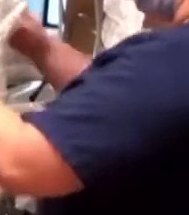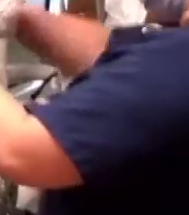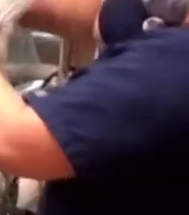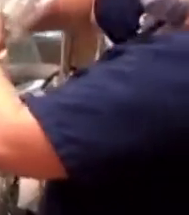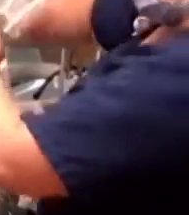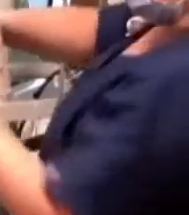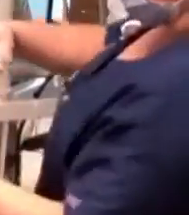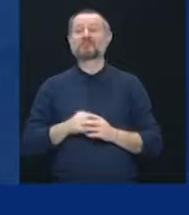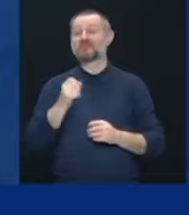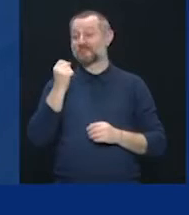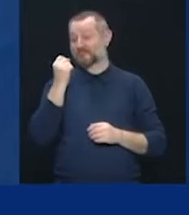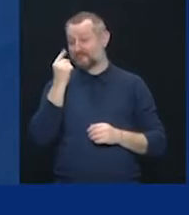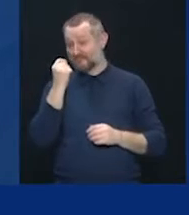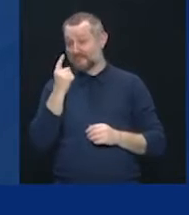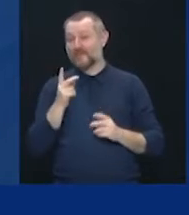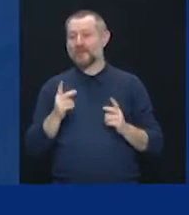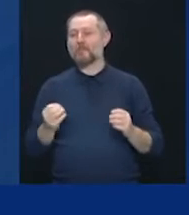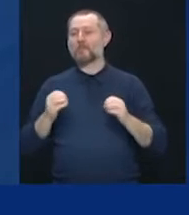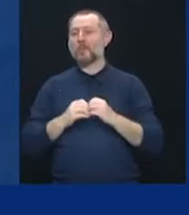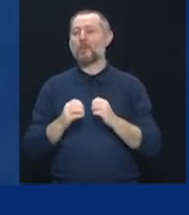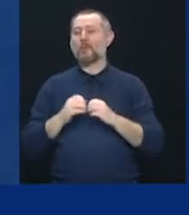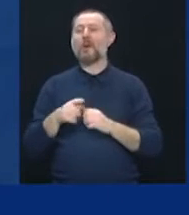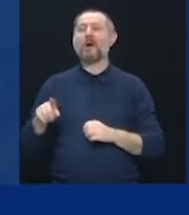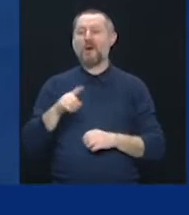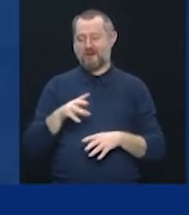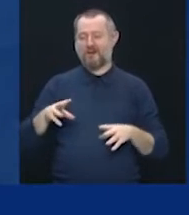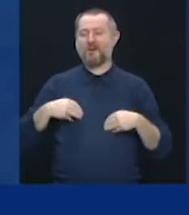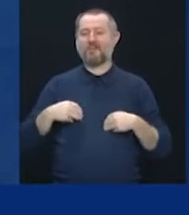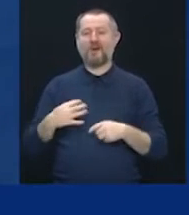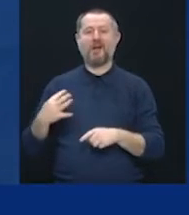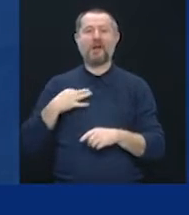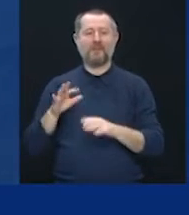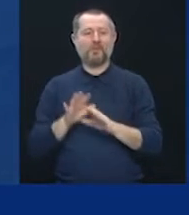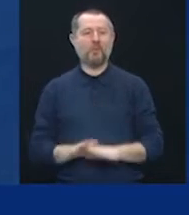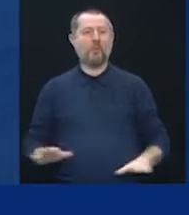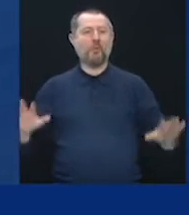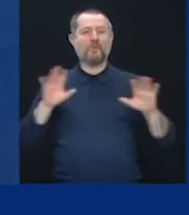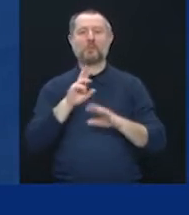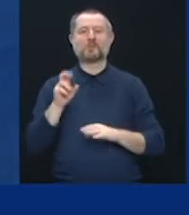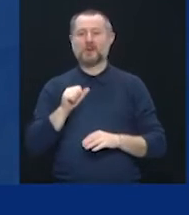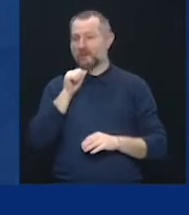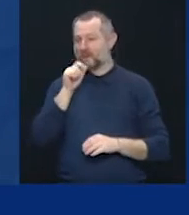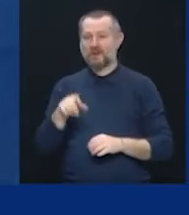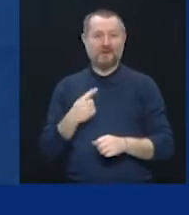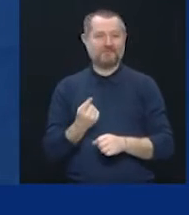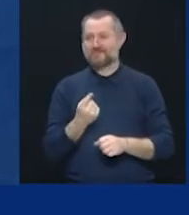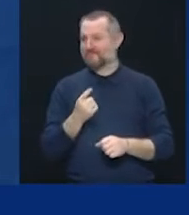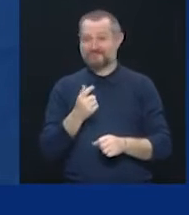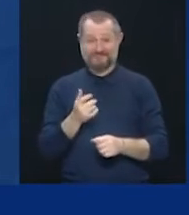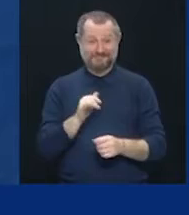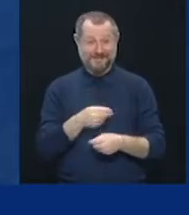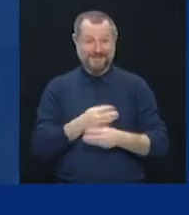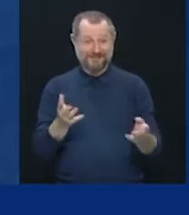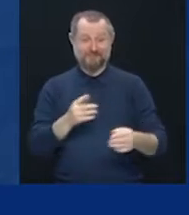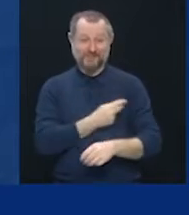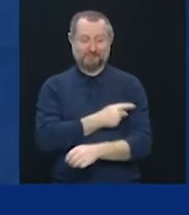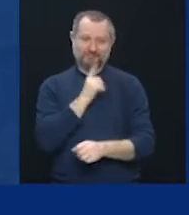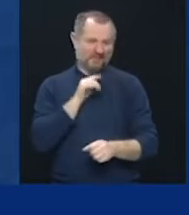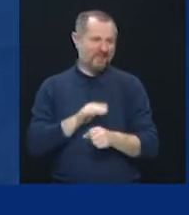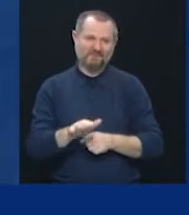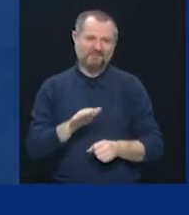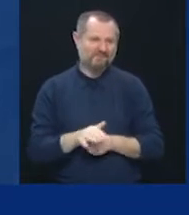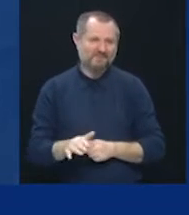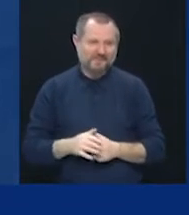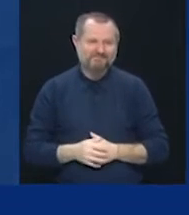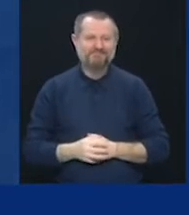hay más personas elegibles en todo el país que las dosis de exponerles el gobierno federal como mencioné aumentó la elegibilidad pero